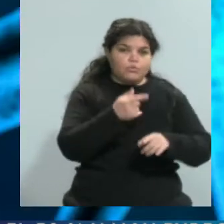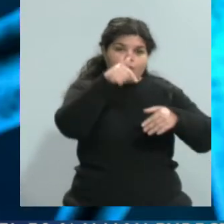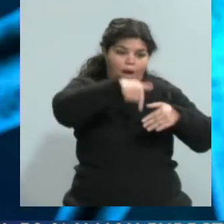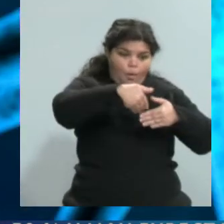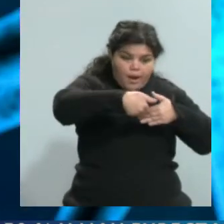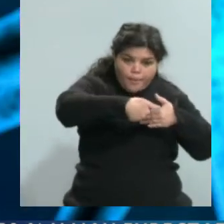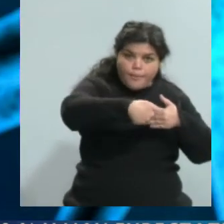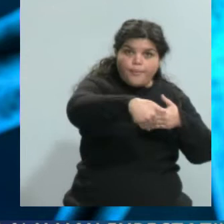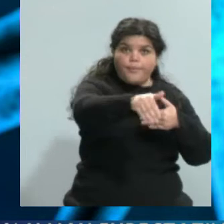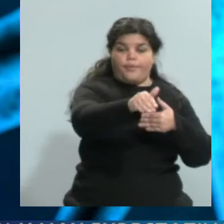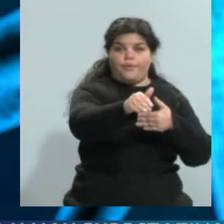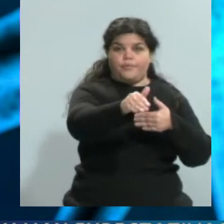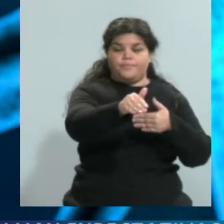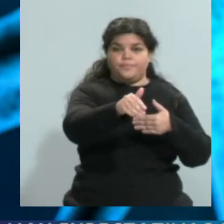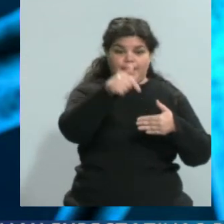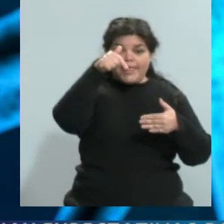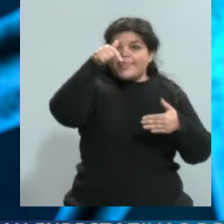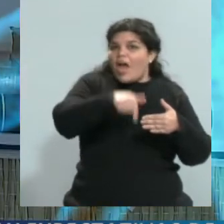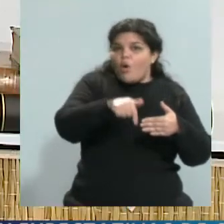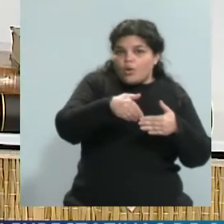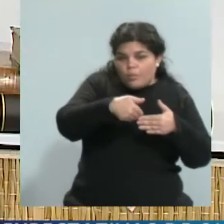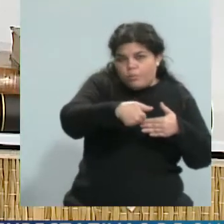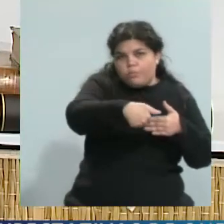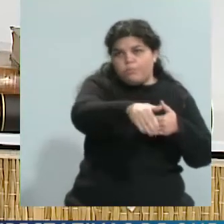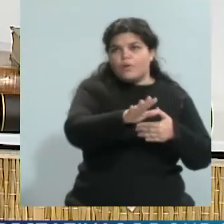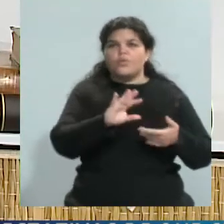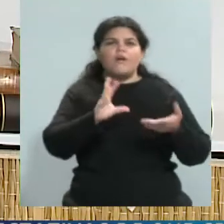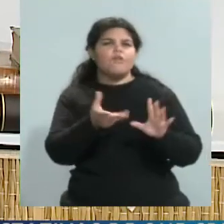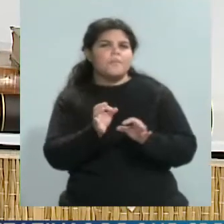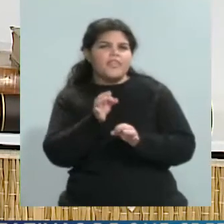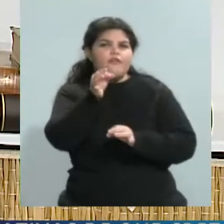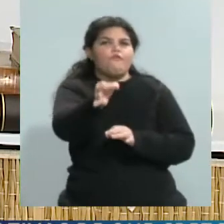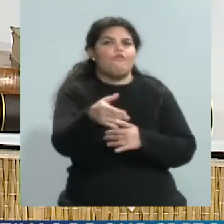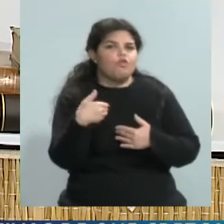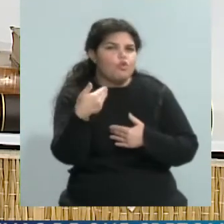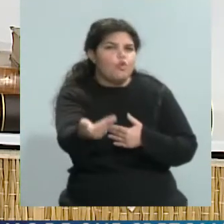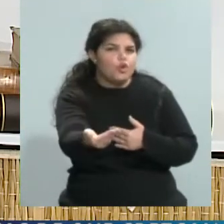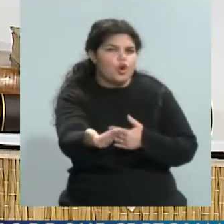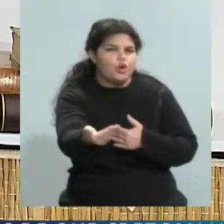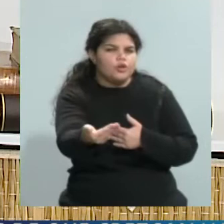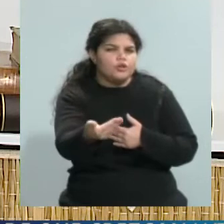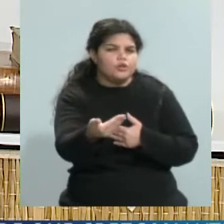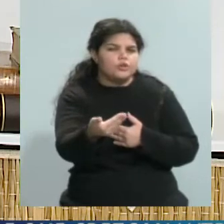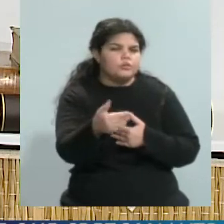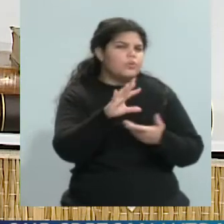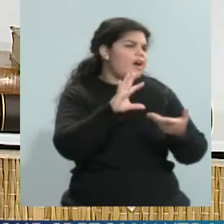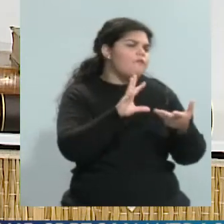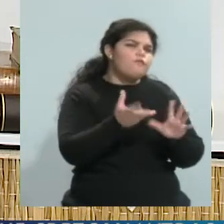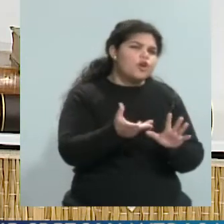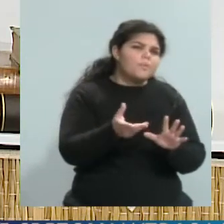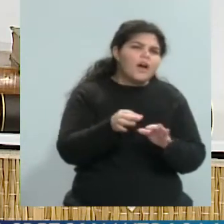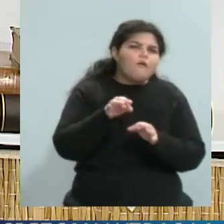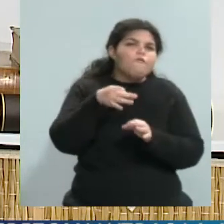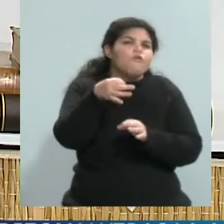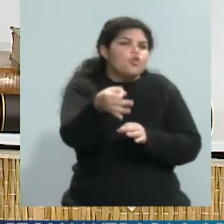futuro. ¿Bien? Desde el presente en adelante. ¿Como una especie de proyección sería? ¿Cómo? ¿Como una especie de